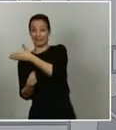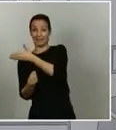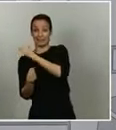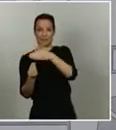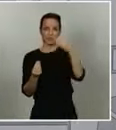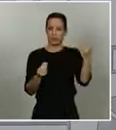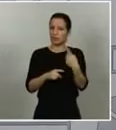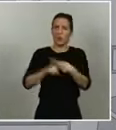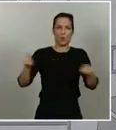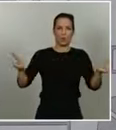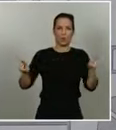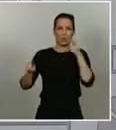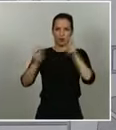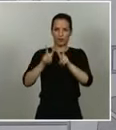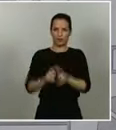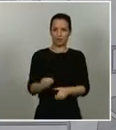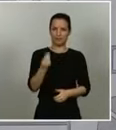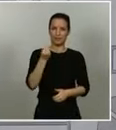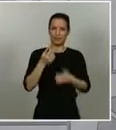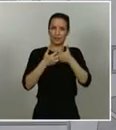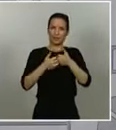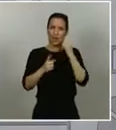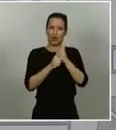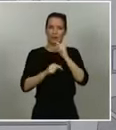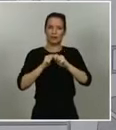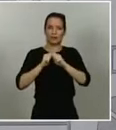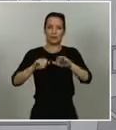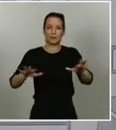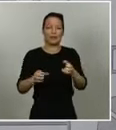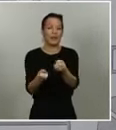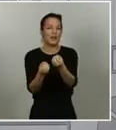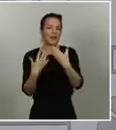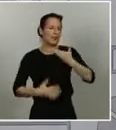en la lucha contra la pandemia, y que nos proporcionará datos importantísimos. La ciencia